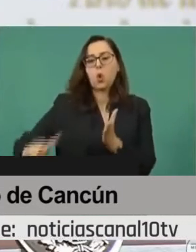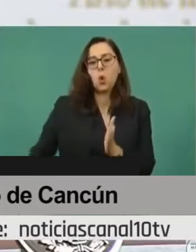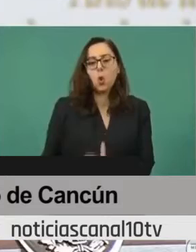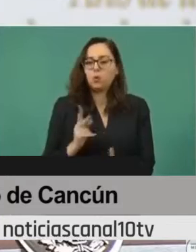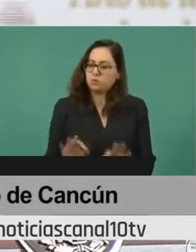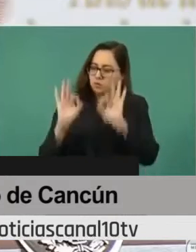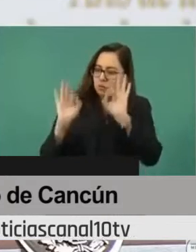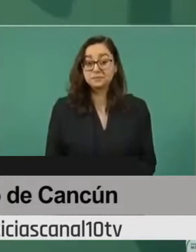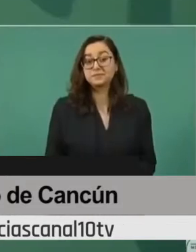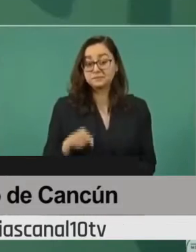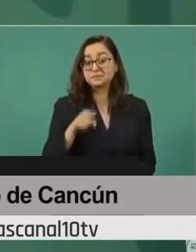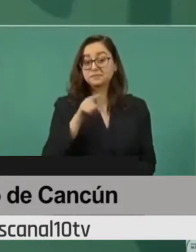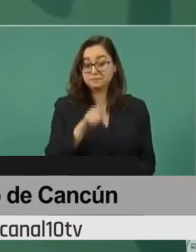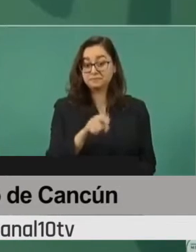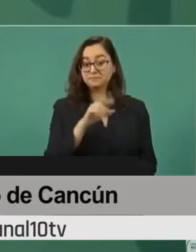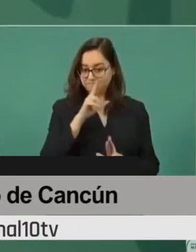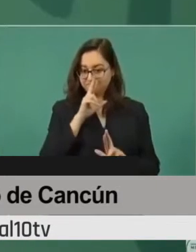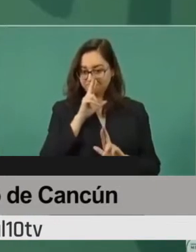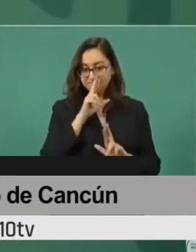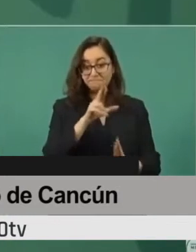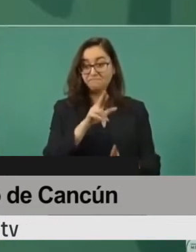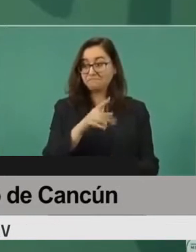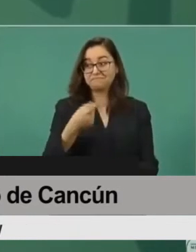Puente Nichupté en Cancún. Y vamos a